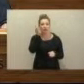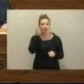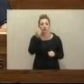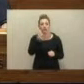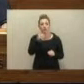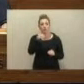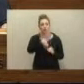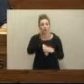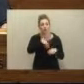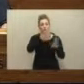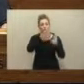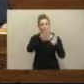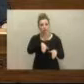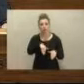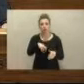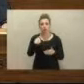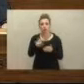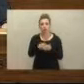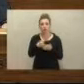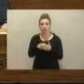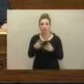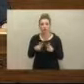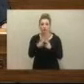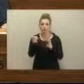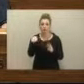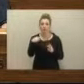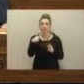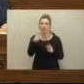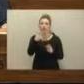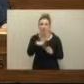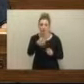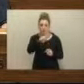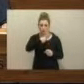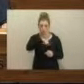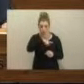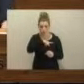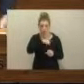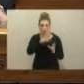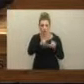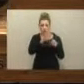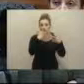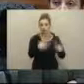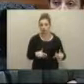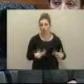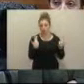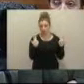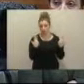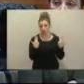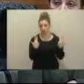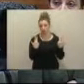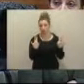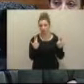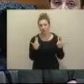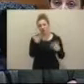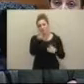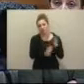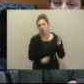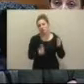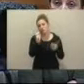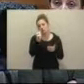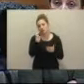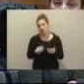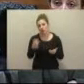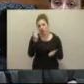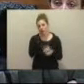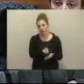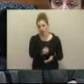favor de pagar el salario social fuimos nosotros, el Grupo Parlamentario Popular. No cometan el mismo error de otras veces, señor